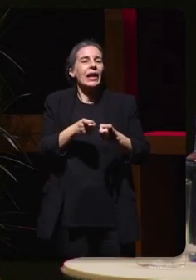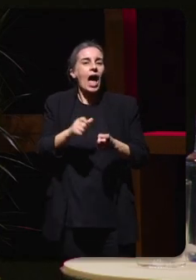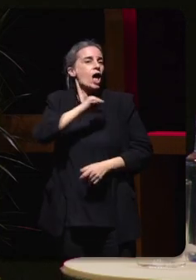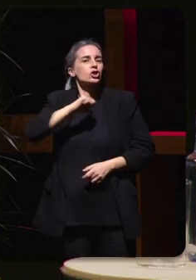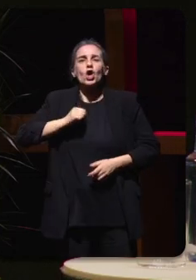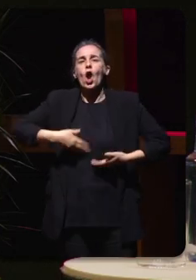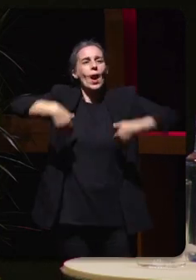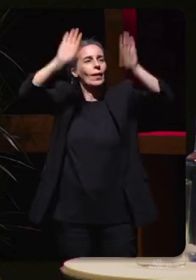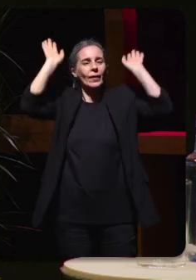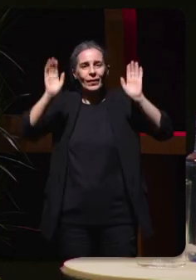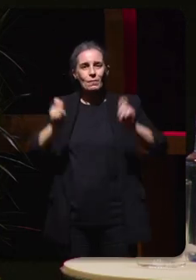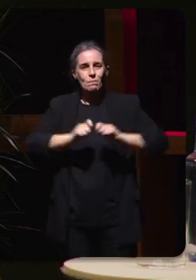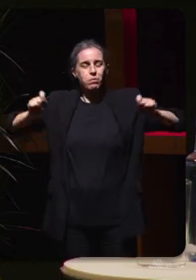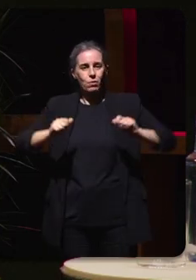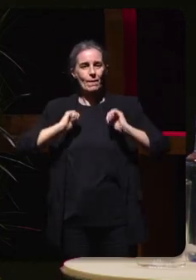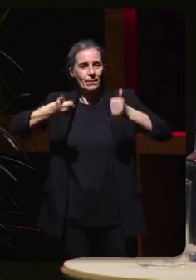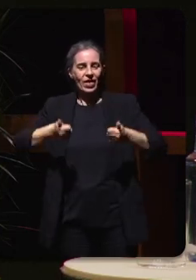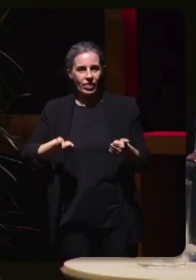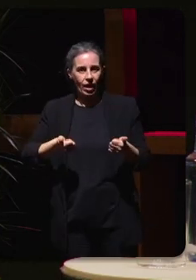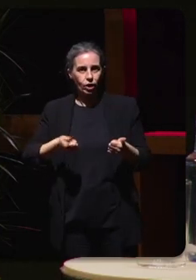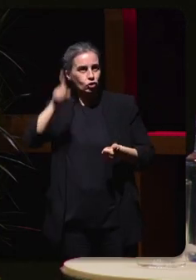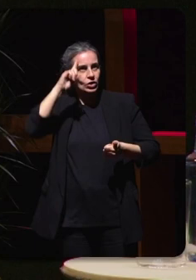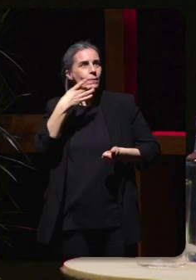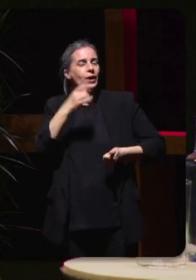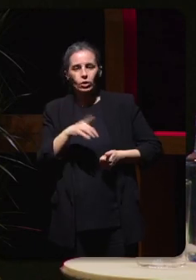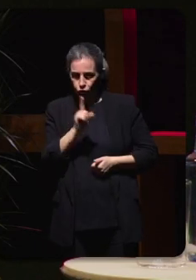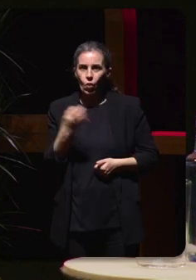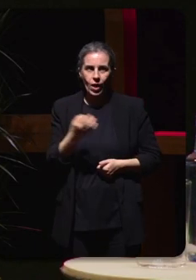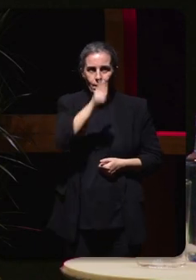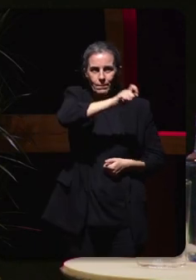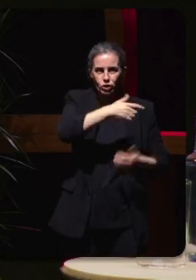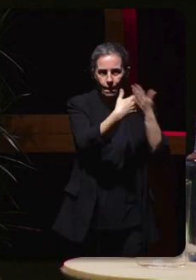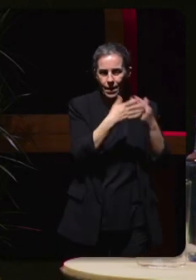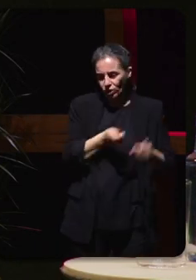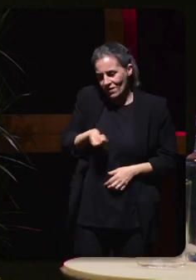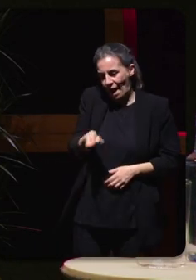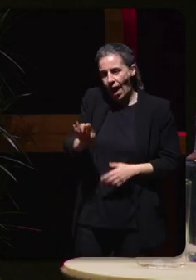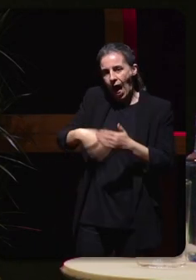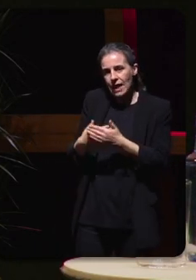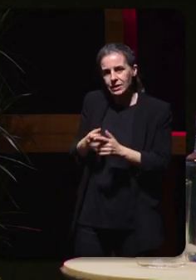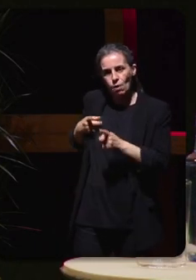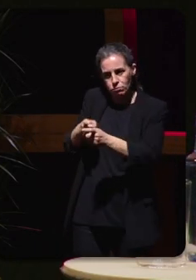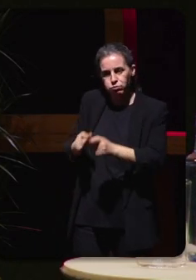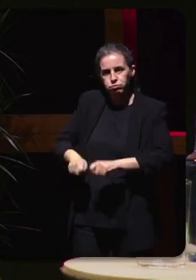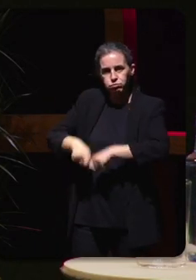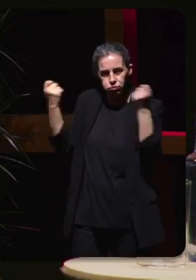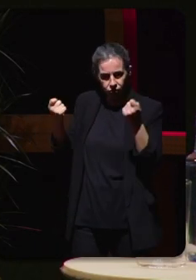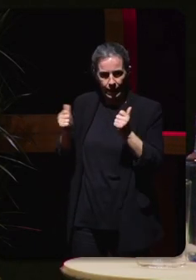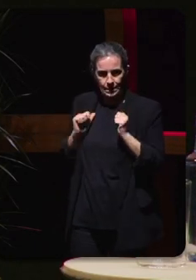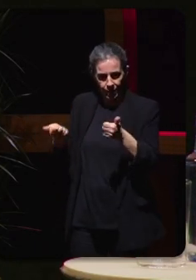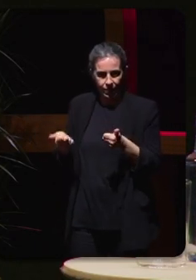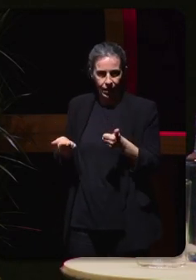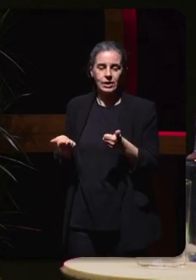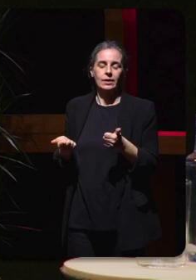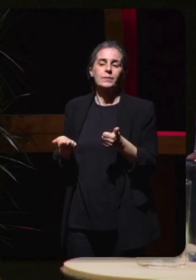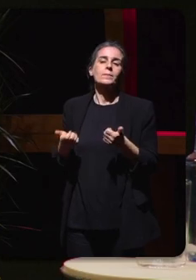por gracia de no se sabe quién. No, los conflictos alguien los hace estallar, siempre. Y por tanto, eso hay que decirlo por su nombre,